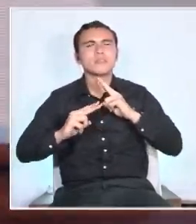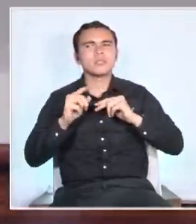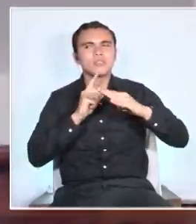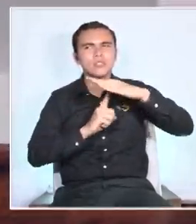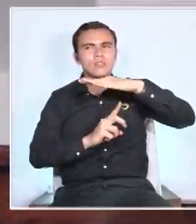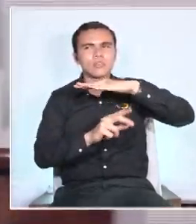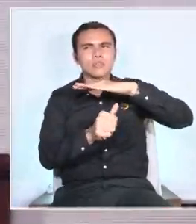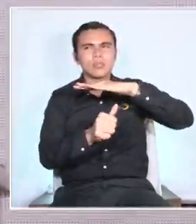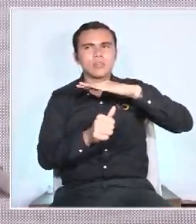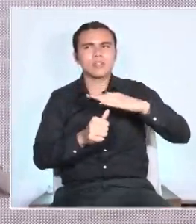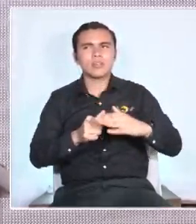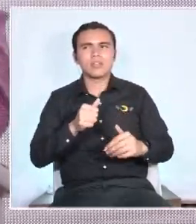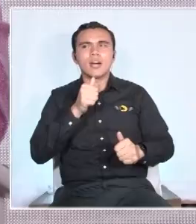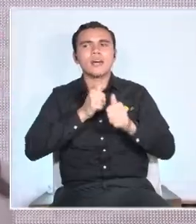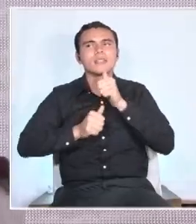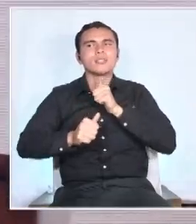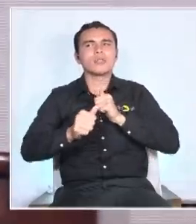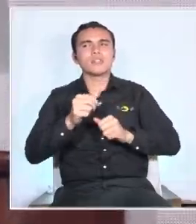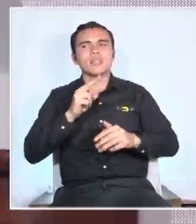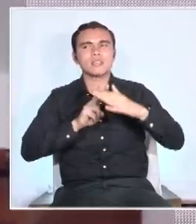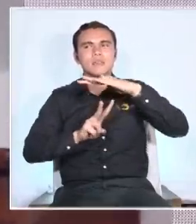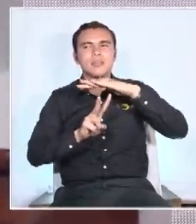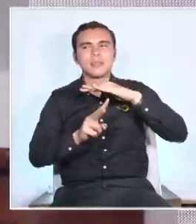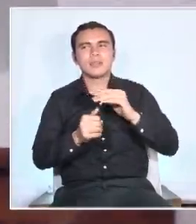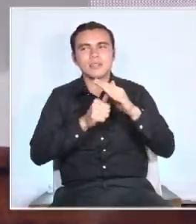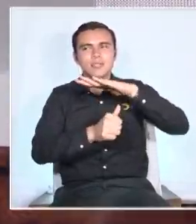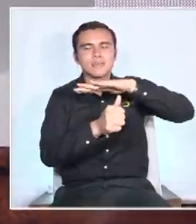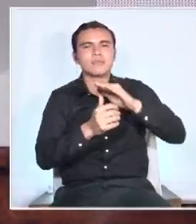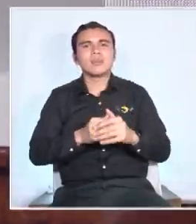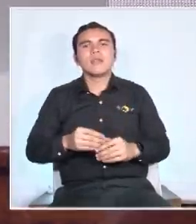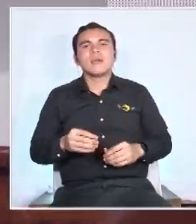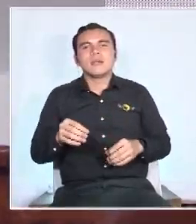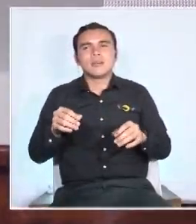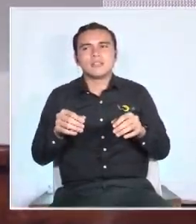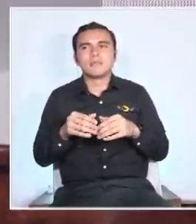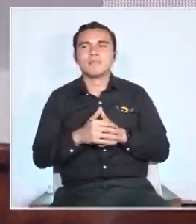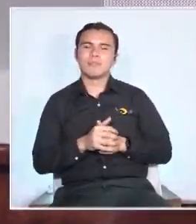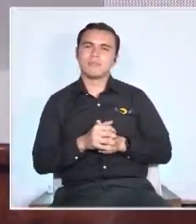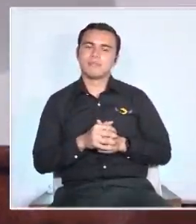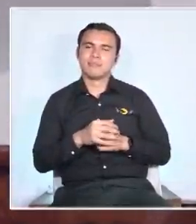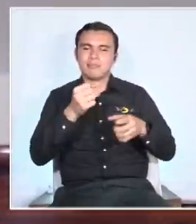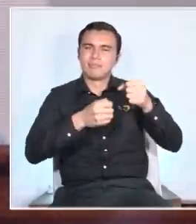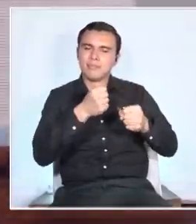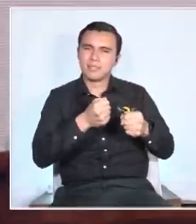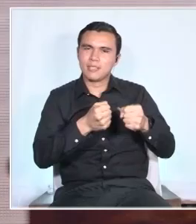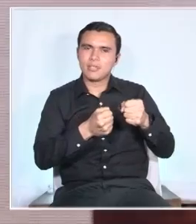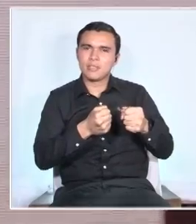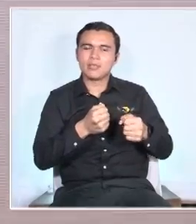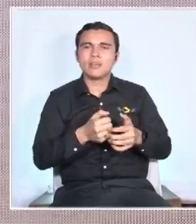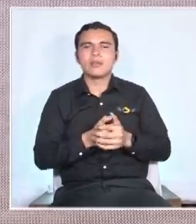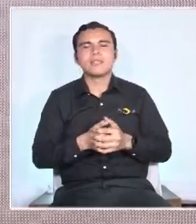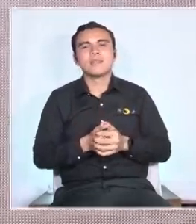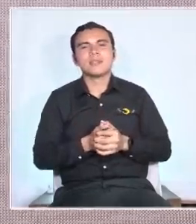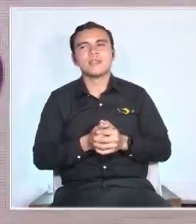conducta es como ver una mosca en la leche. Porque aunque hables en lenguas y vengas